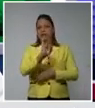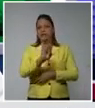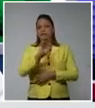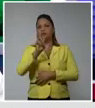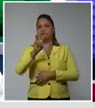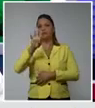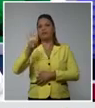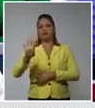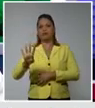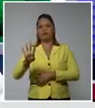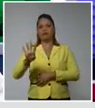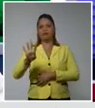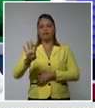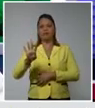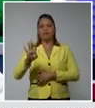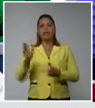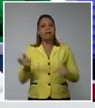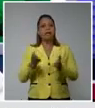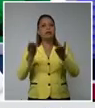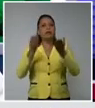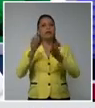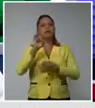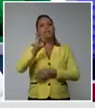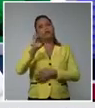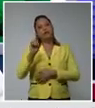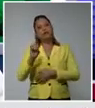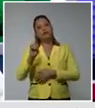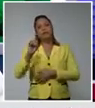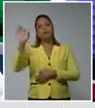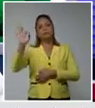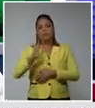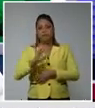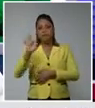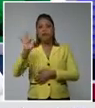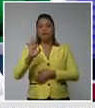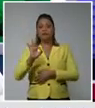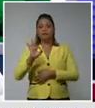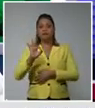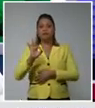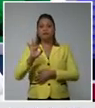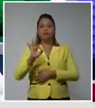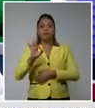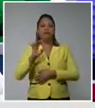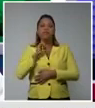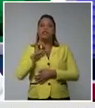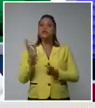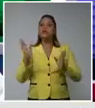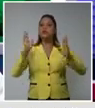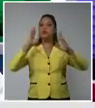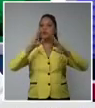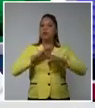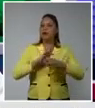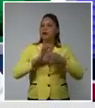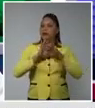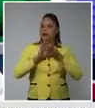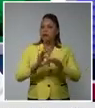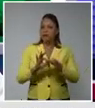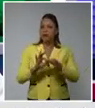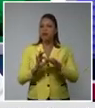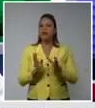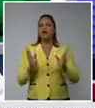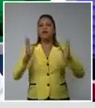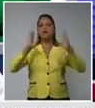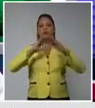734. Recuperados el 90% y no se reportan pacientes ni graves ni